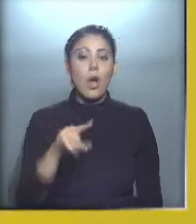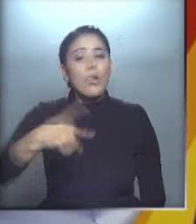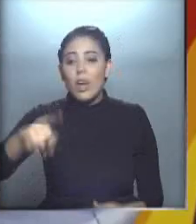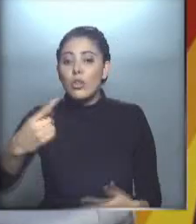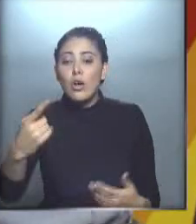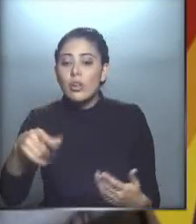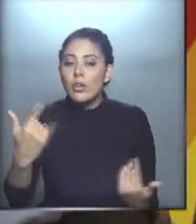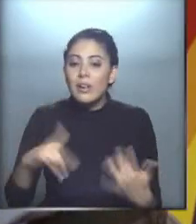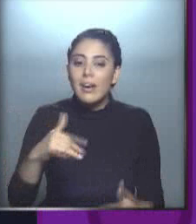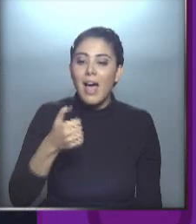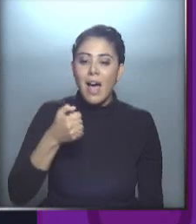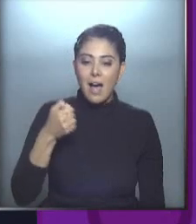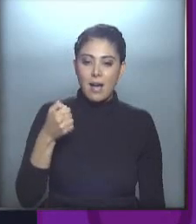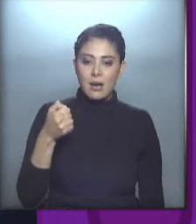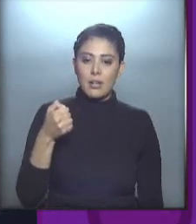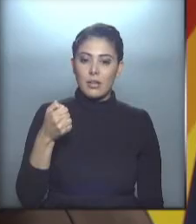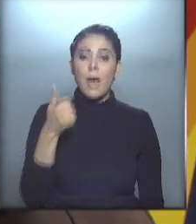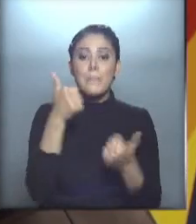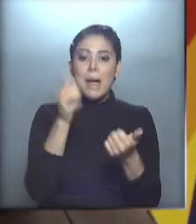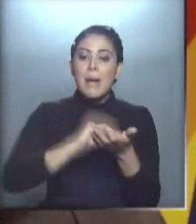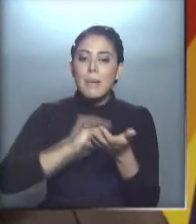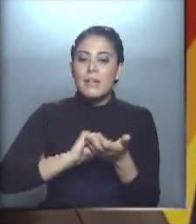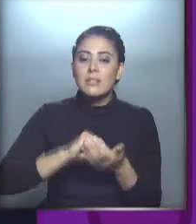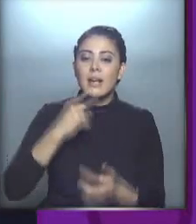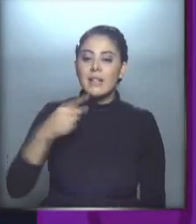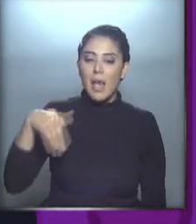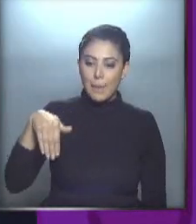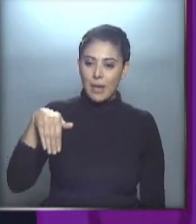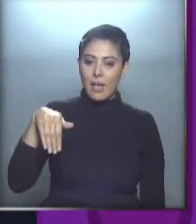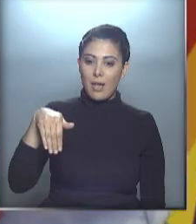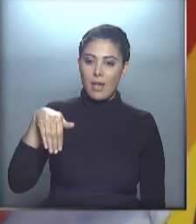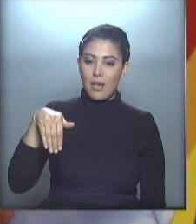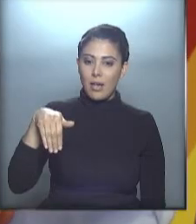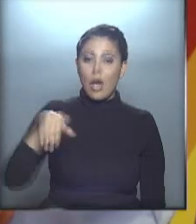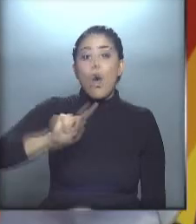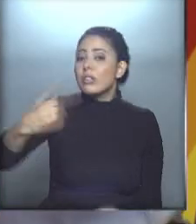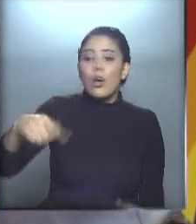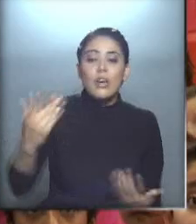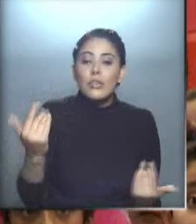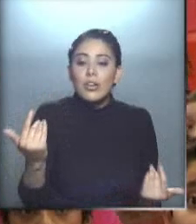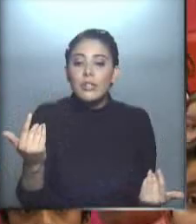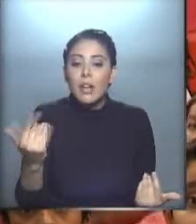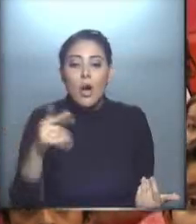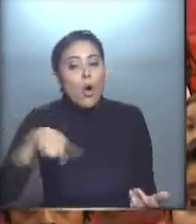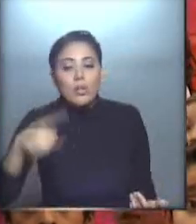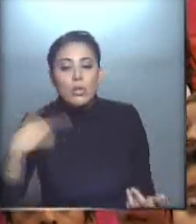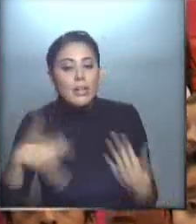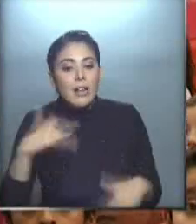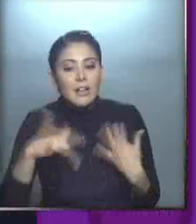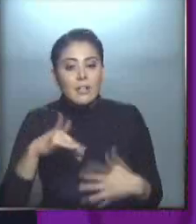¡Otra! ¡Otra, rápido! ¡A! ¡Muy bien! ¡M! ¡Otra, otra! ¡Otra,